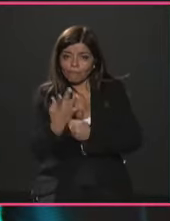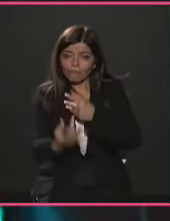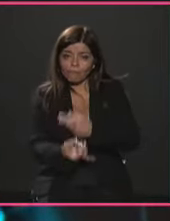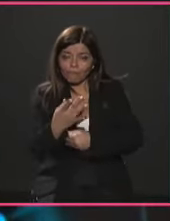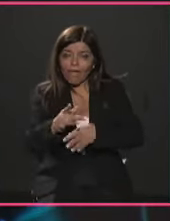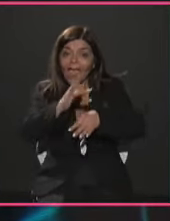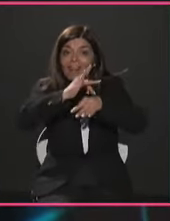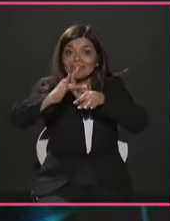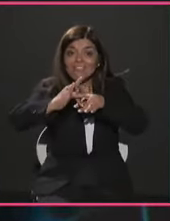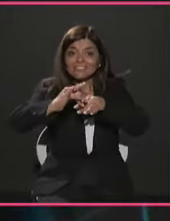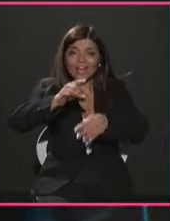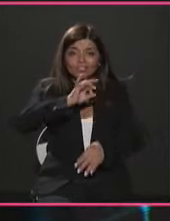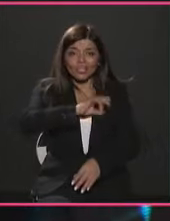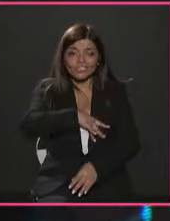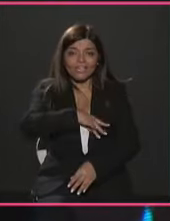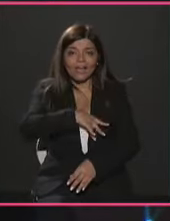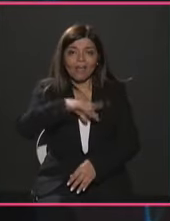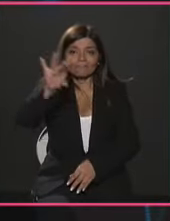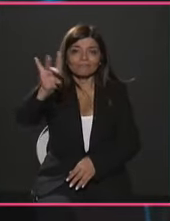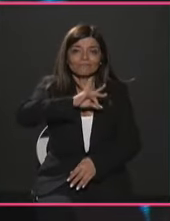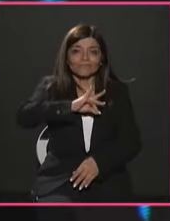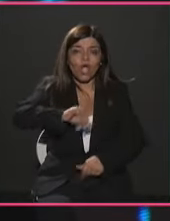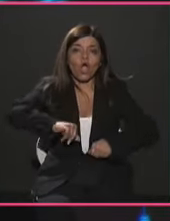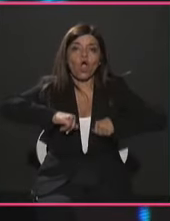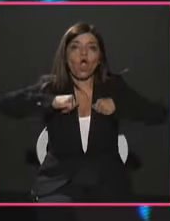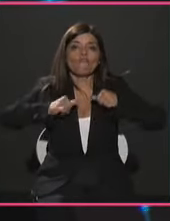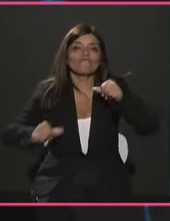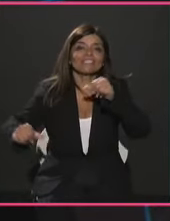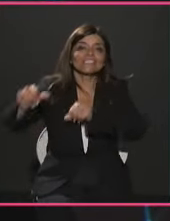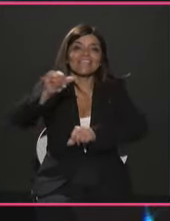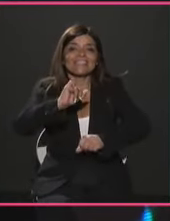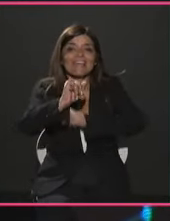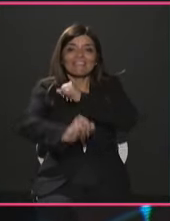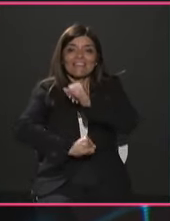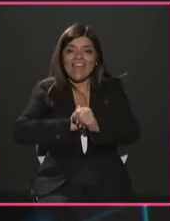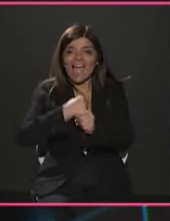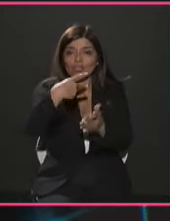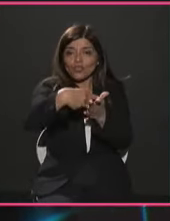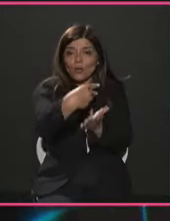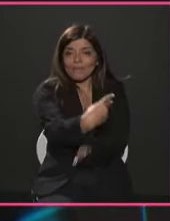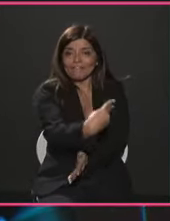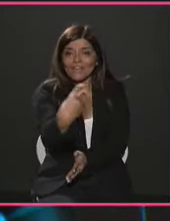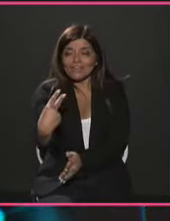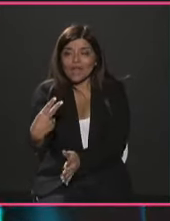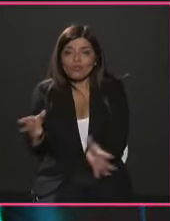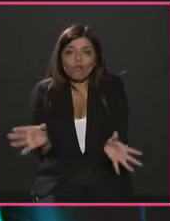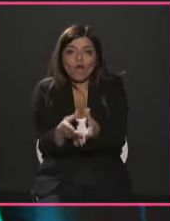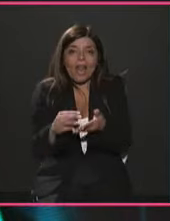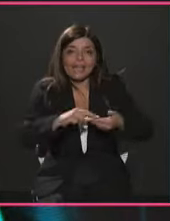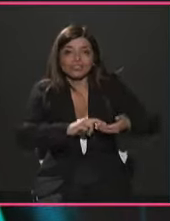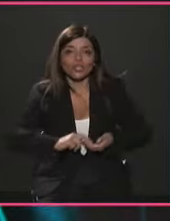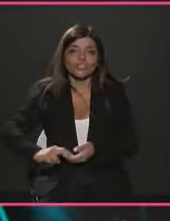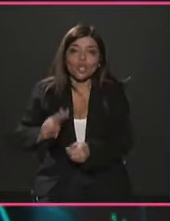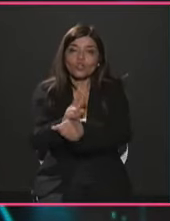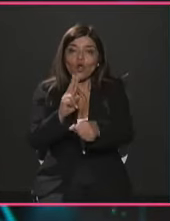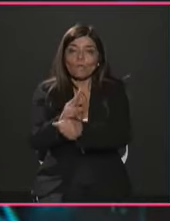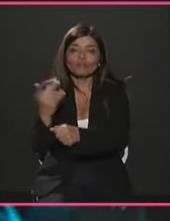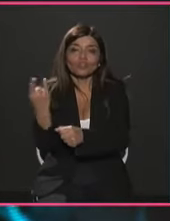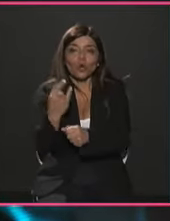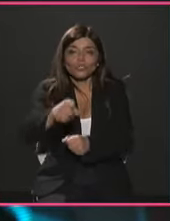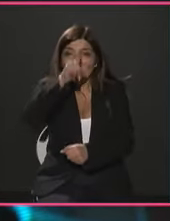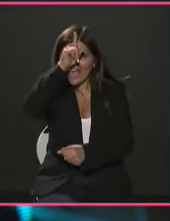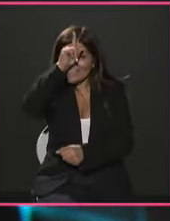en el desierto chileno fue nombrada joven científica del año en 2022 por la asociación alemana de profesores universitarios y